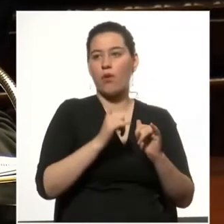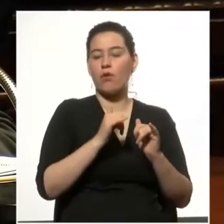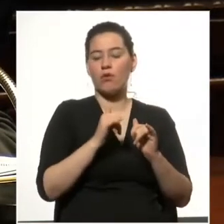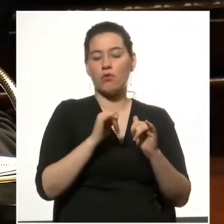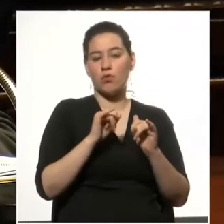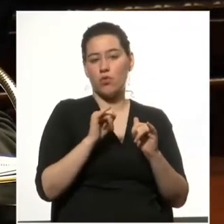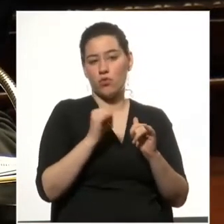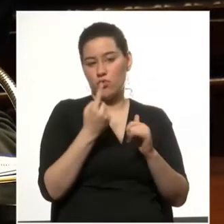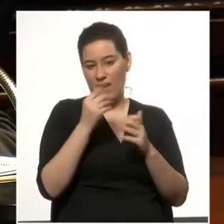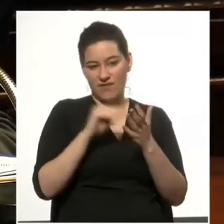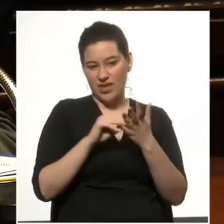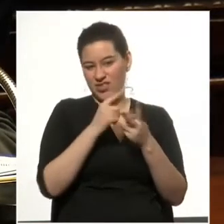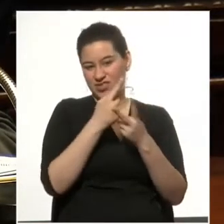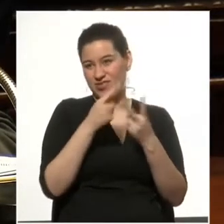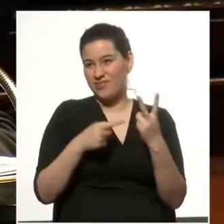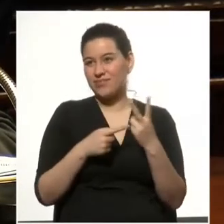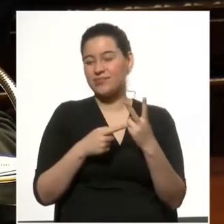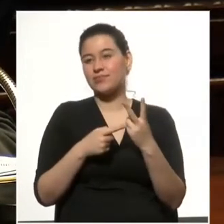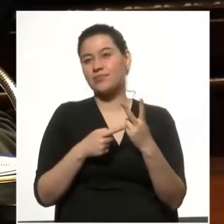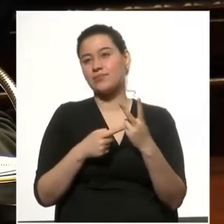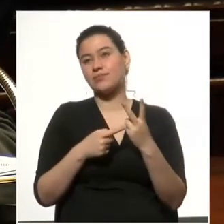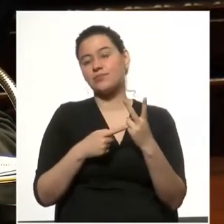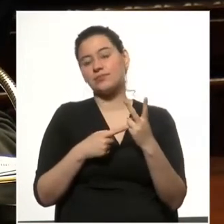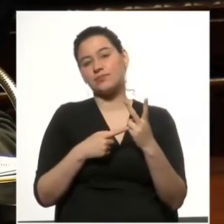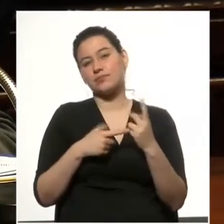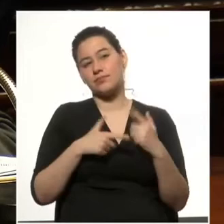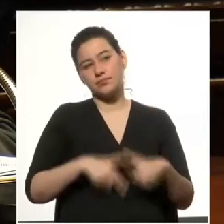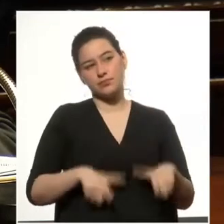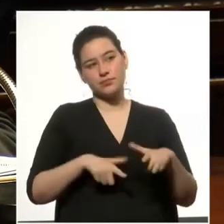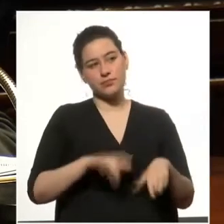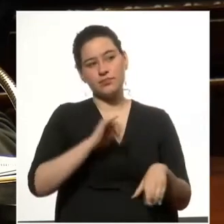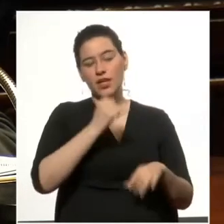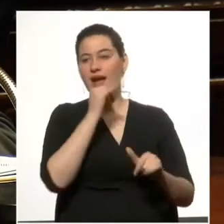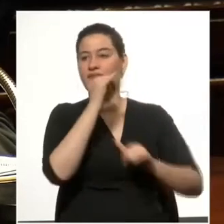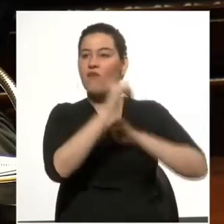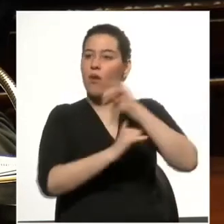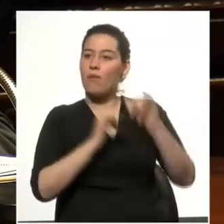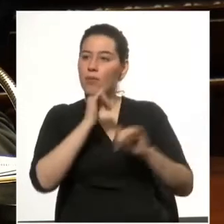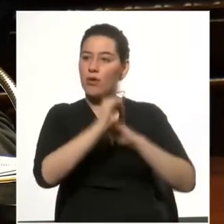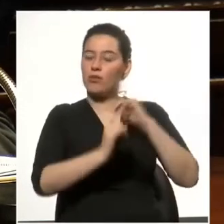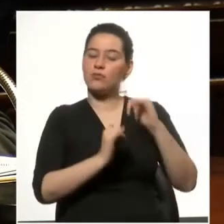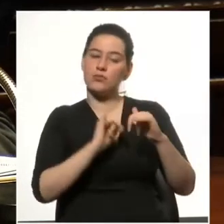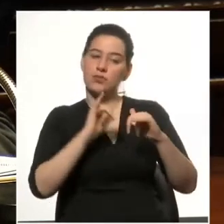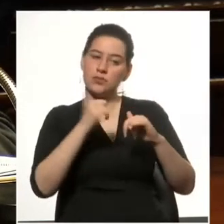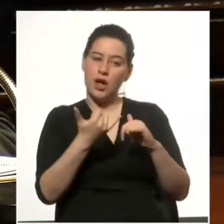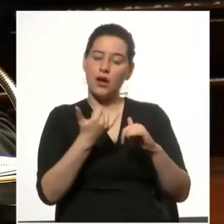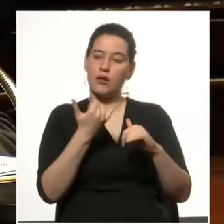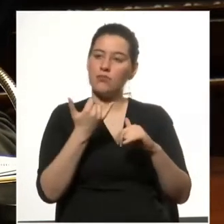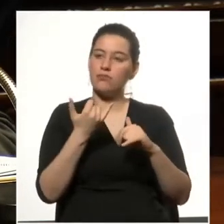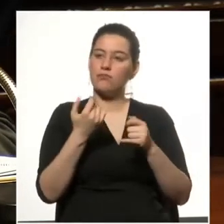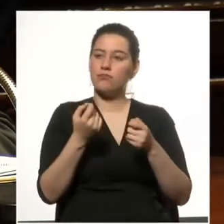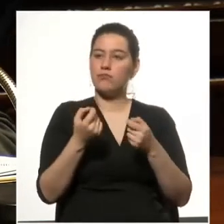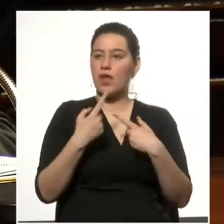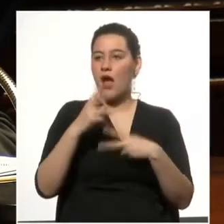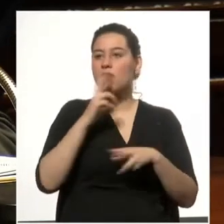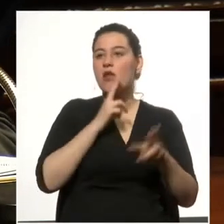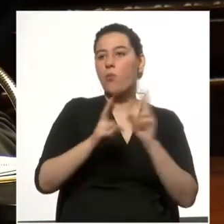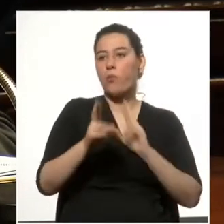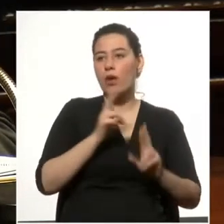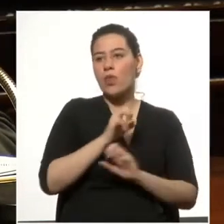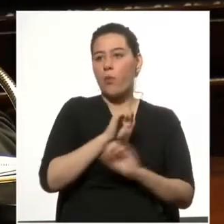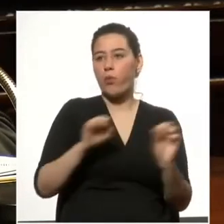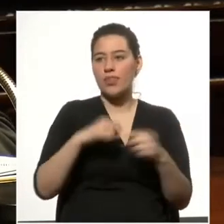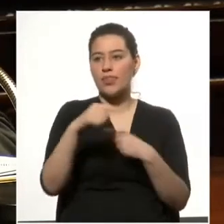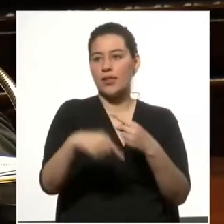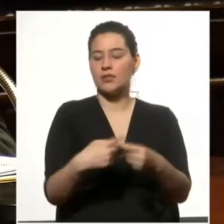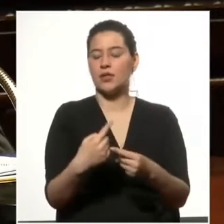en una de esas ocasiones, debí decir, el ministro Menéndez le informó que había consultado y recibido respuesta de continuar con